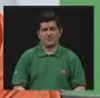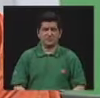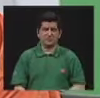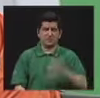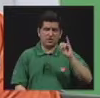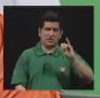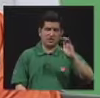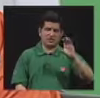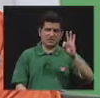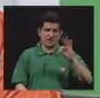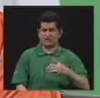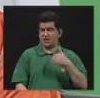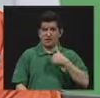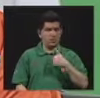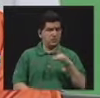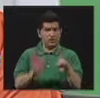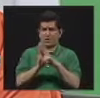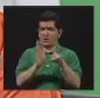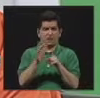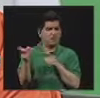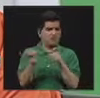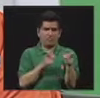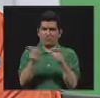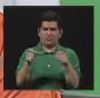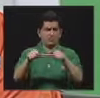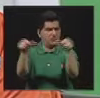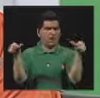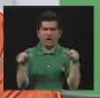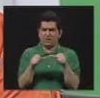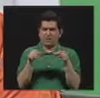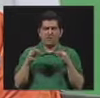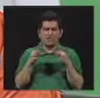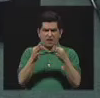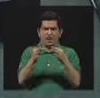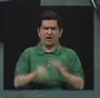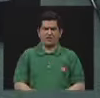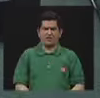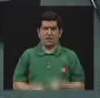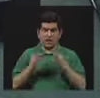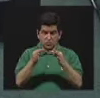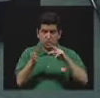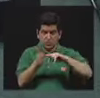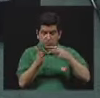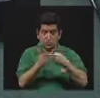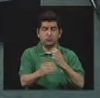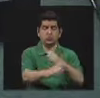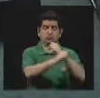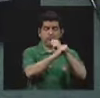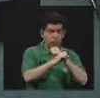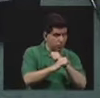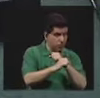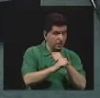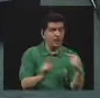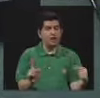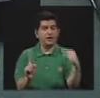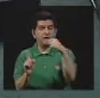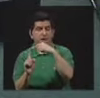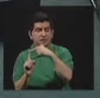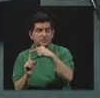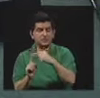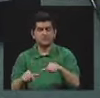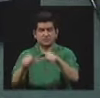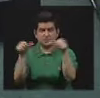el ICT, que no tiene ningún derecho de manejar ningún sector turístico, porque el turismo implica desde seguridad